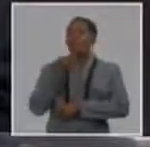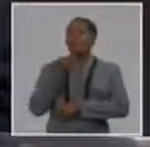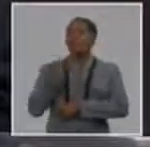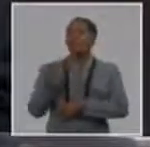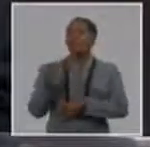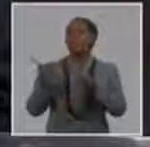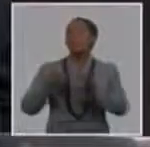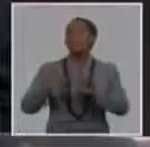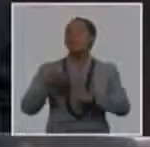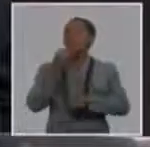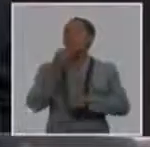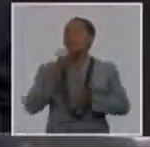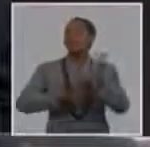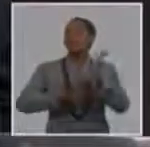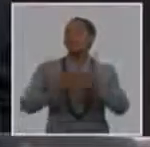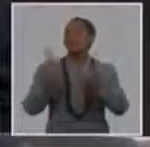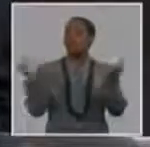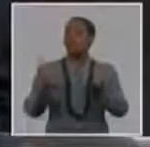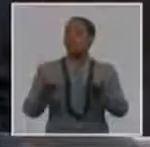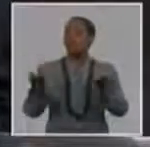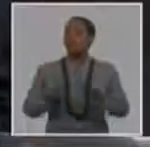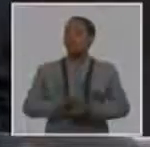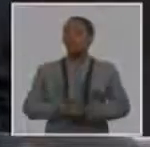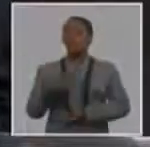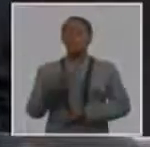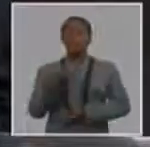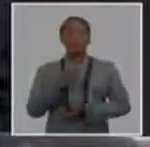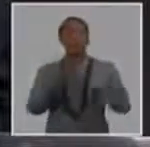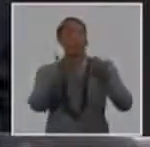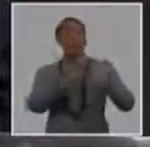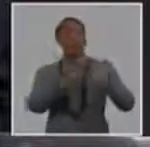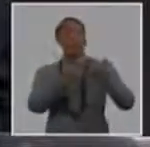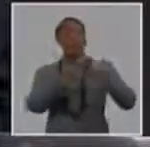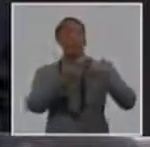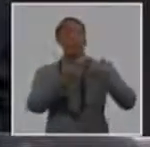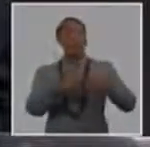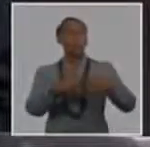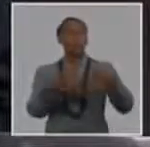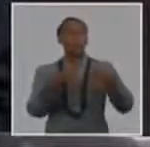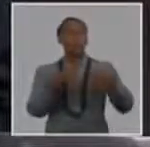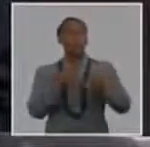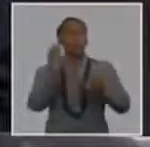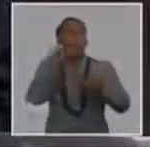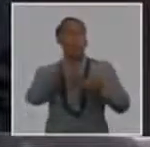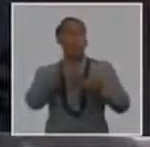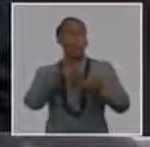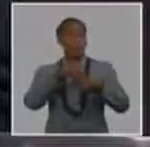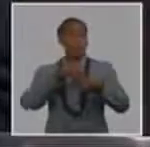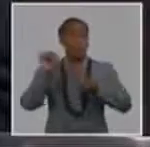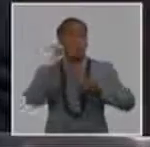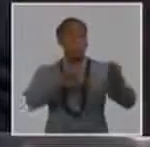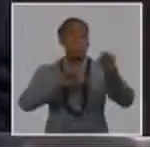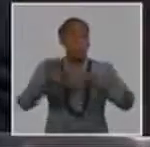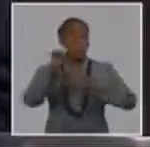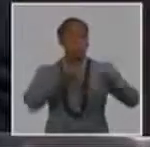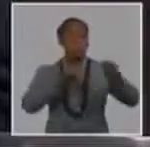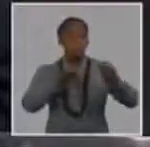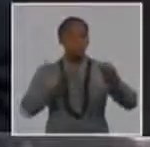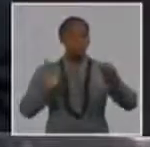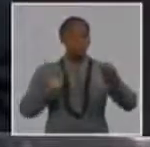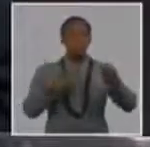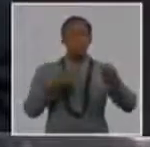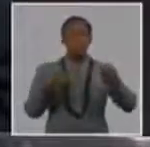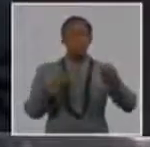son productos de exportación, es decir, son ingresos por exportaciones de los productos, que es otro de